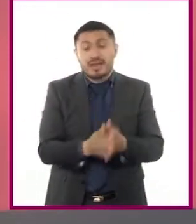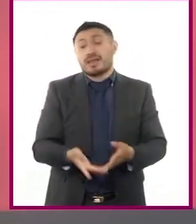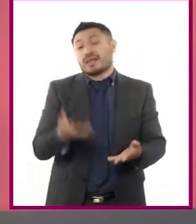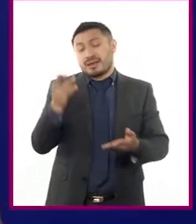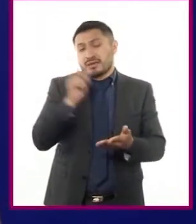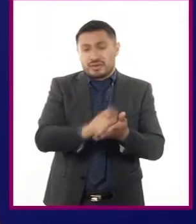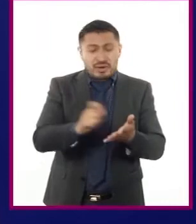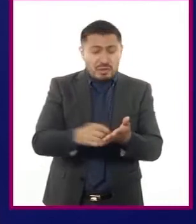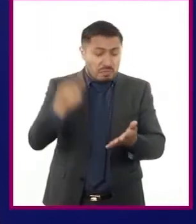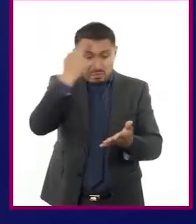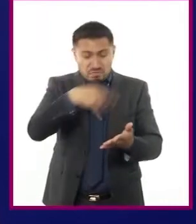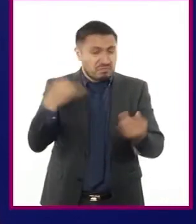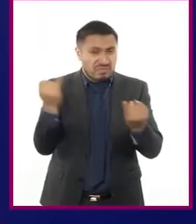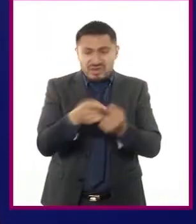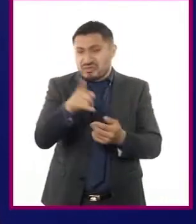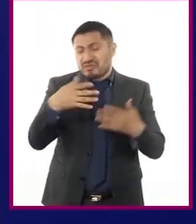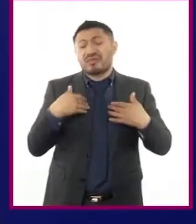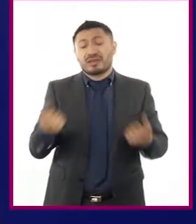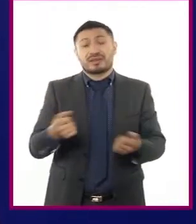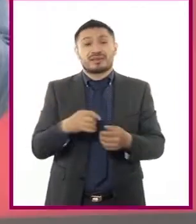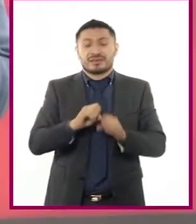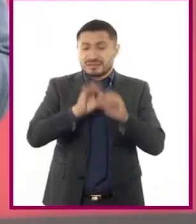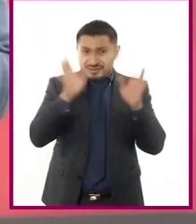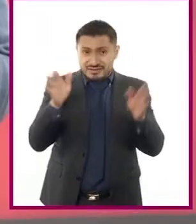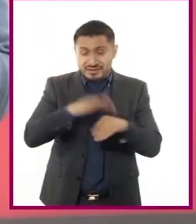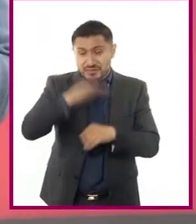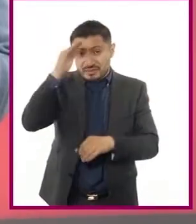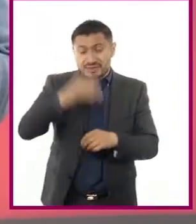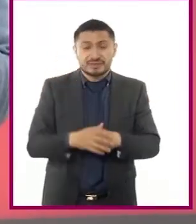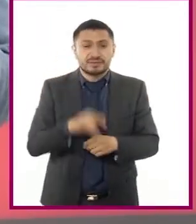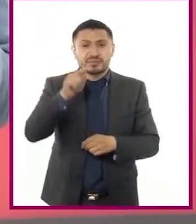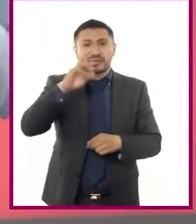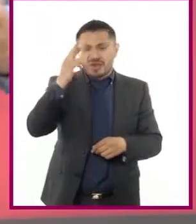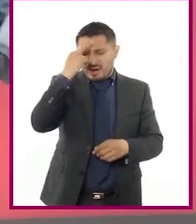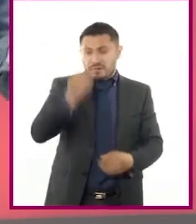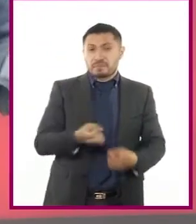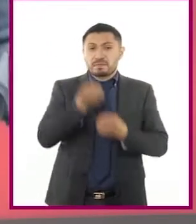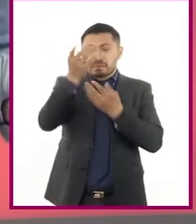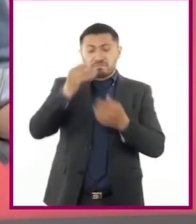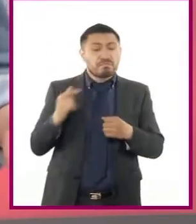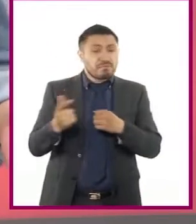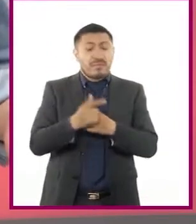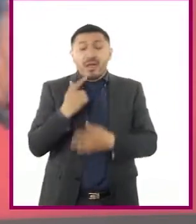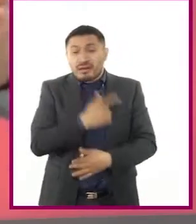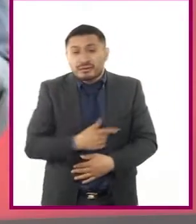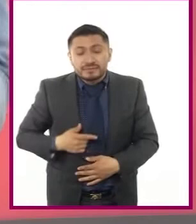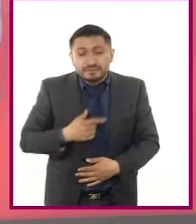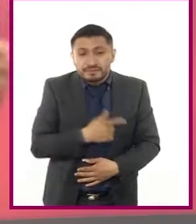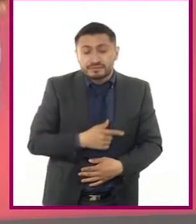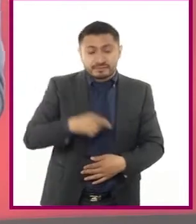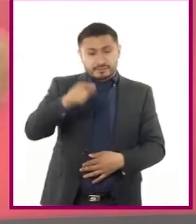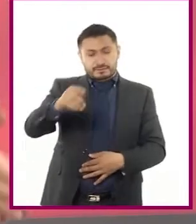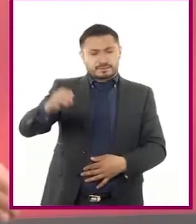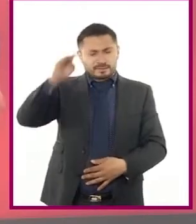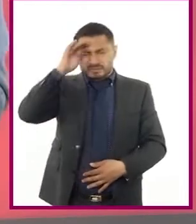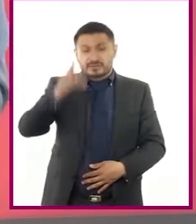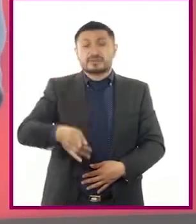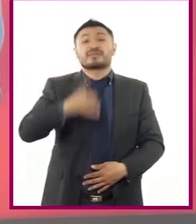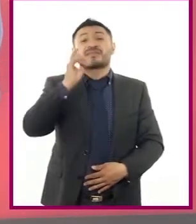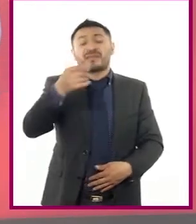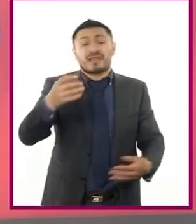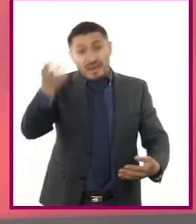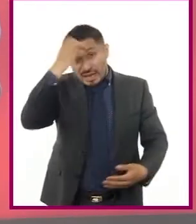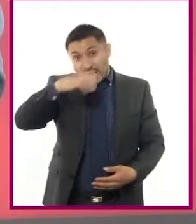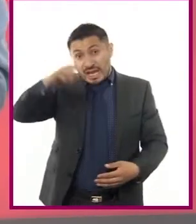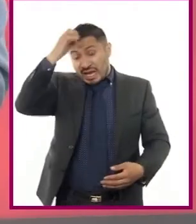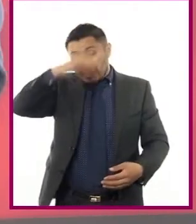apuntes. ¿Recuerdan algún poema que haya sido de su agrado? ¿Alguna vez se han preguntado acerca de las vivencias que